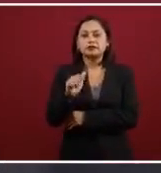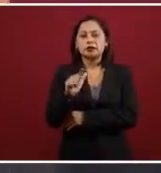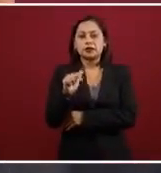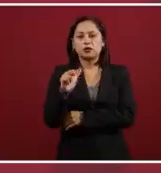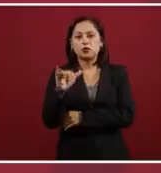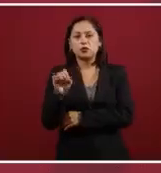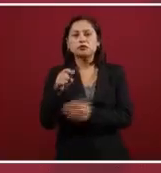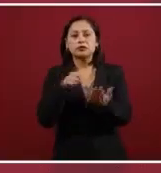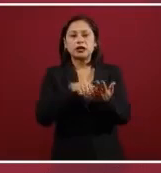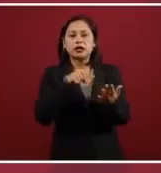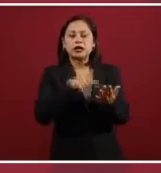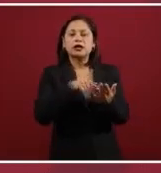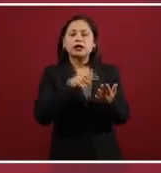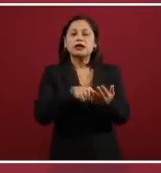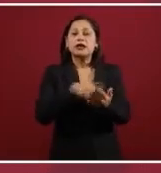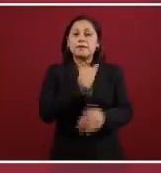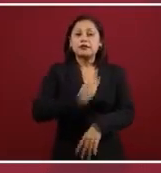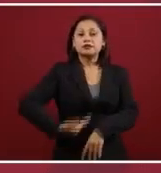tomar las armas